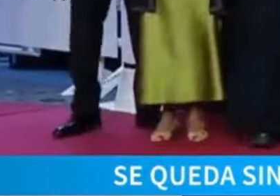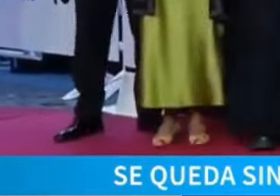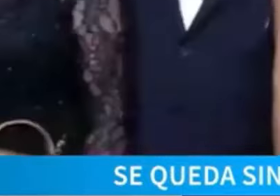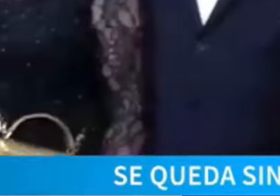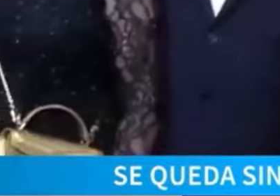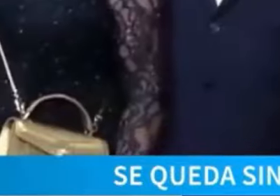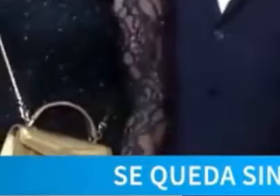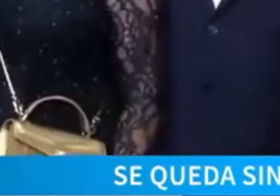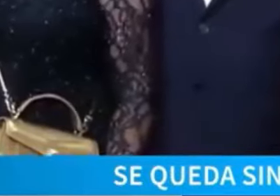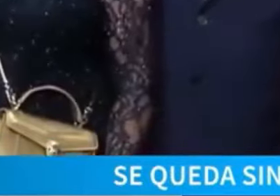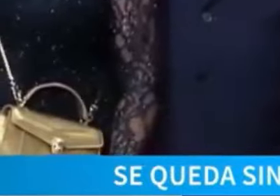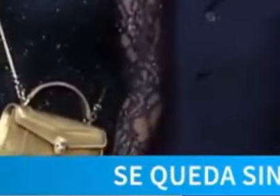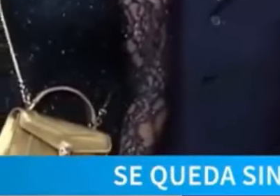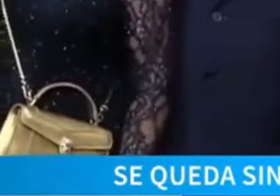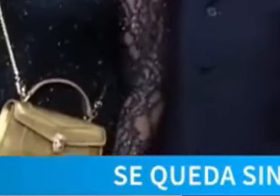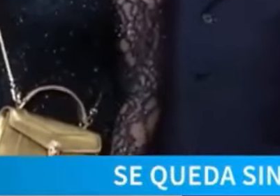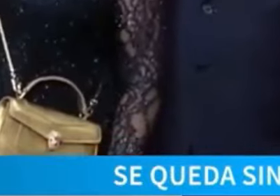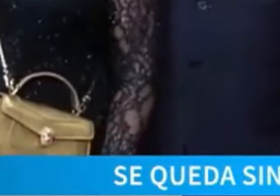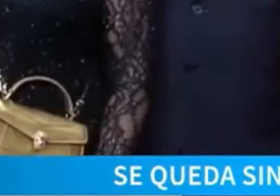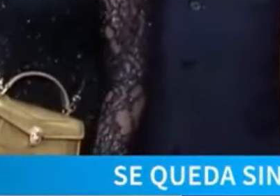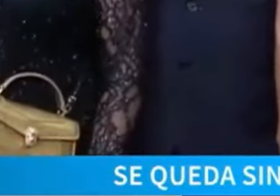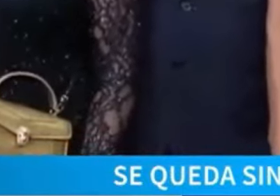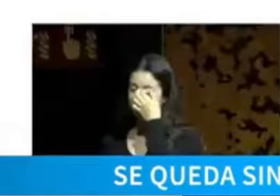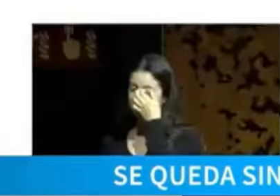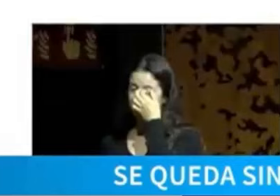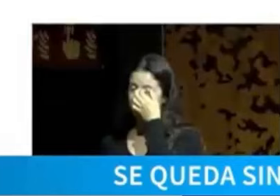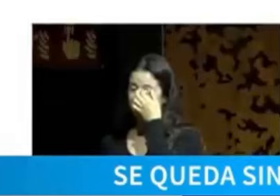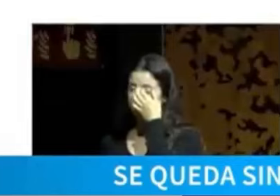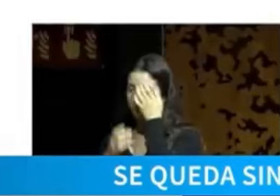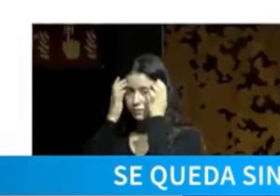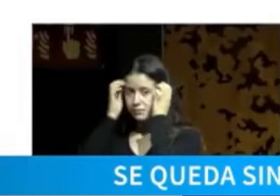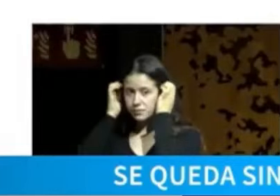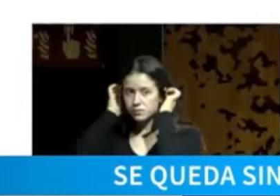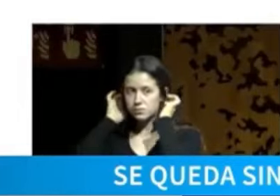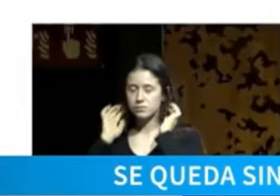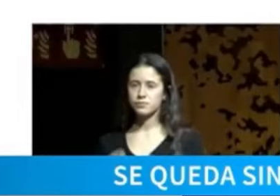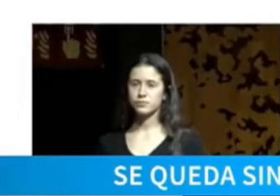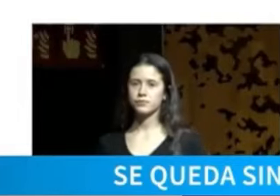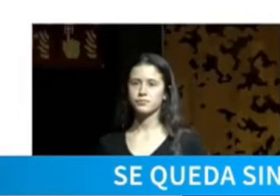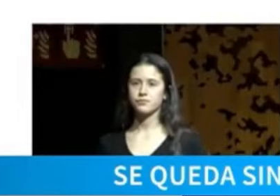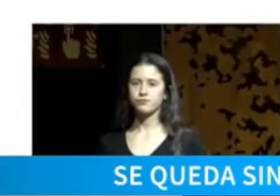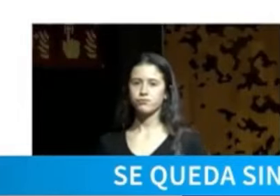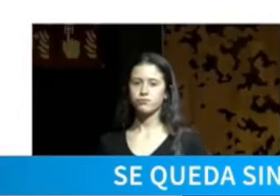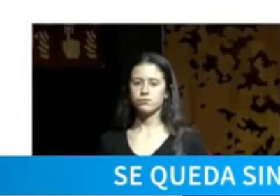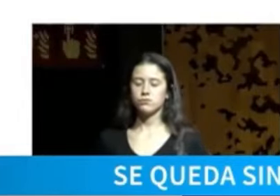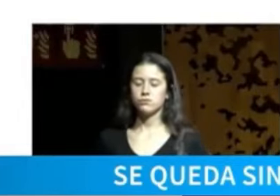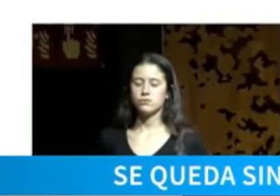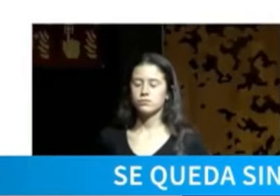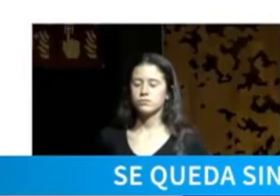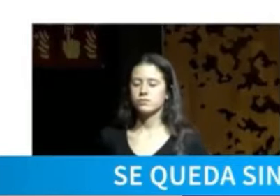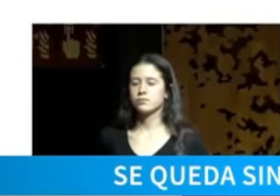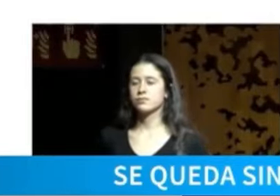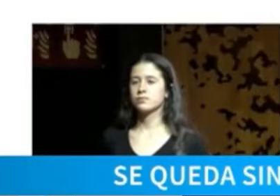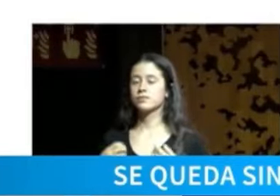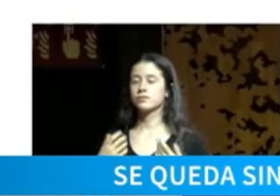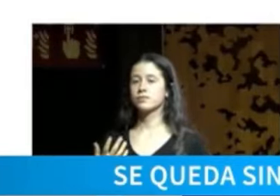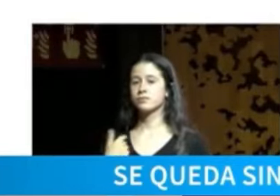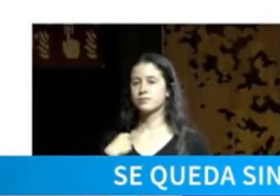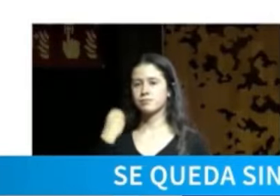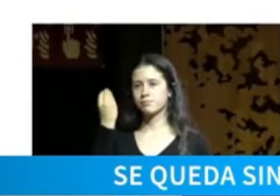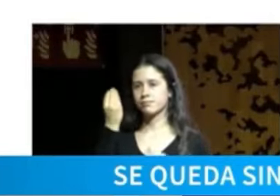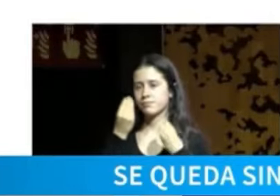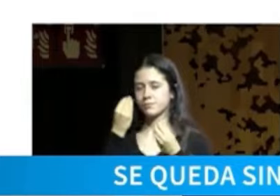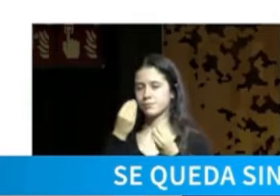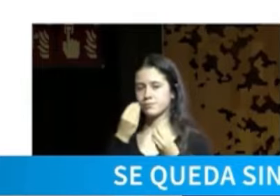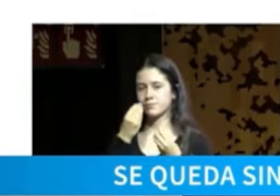concreto el de la captación de fondos para las ong el acto ha sido celebrado además en el espacio del keisa Forum de Madrid perteneciente a la